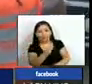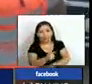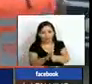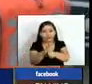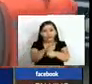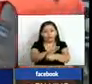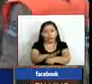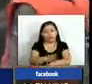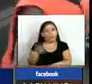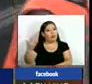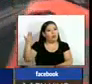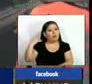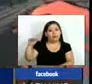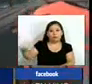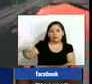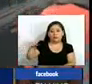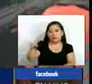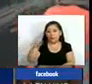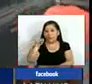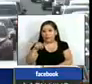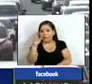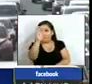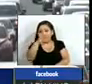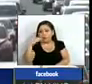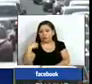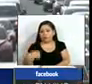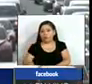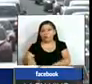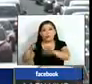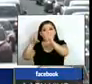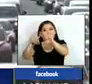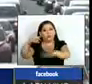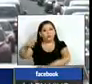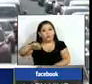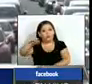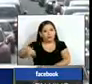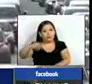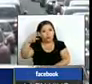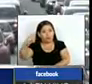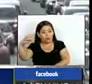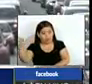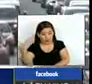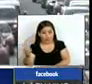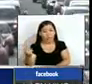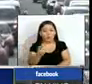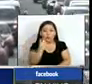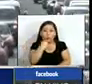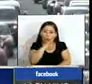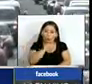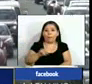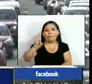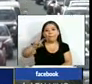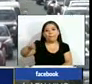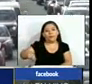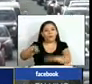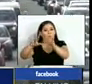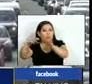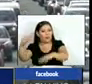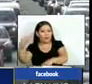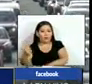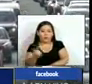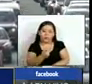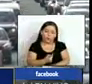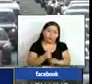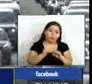coronavirus. Desde marzo en Argentina se han registrado más de 60.000 infectados y 1.283 muertos. Preocupado por la